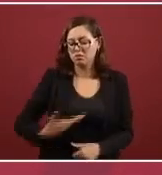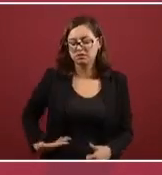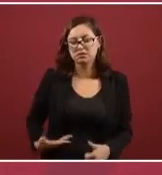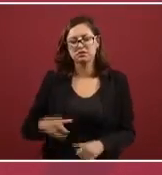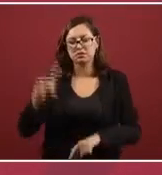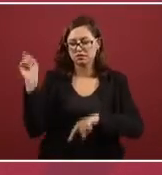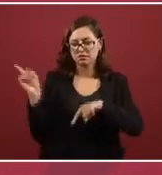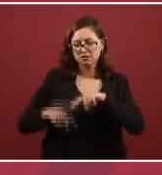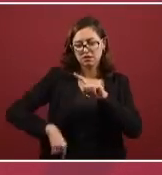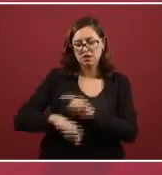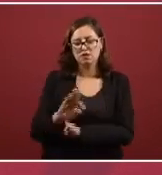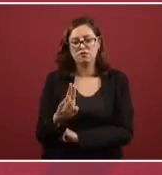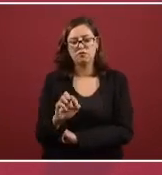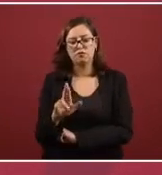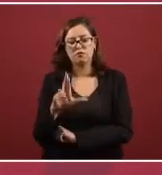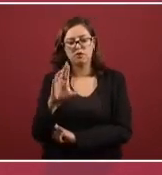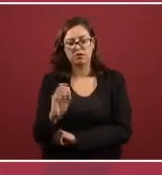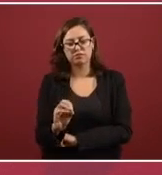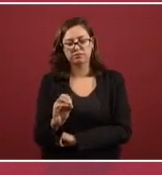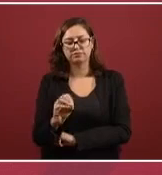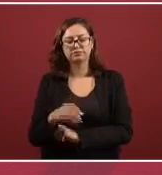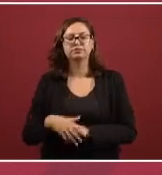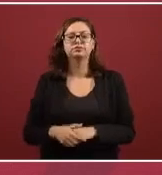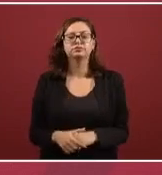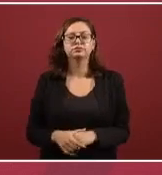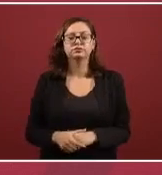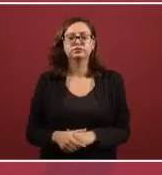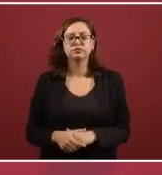presidente, y